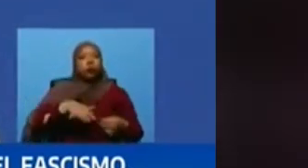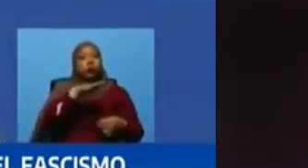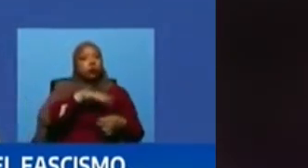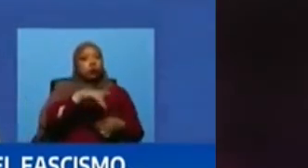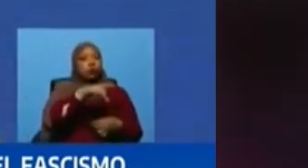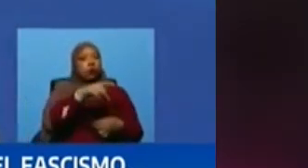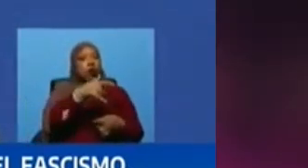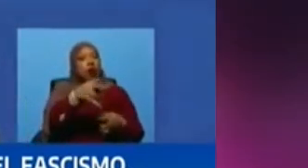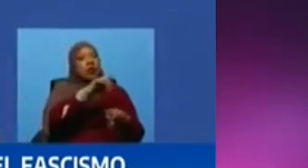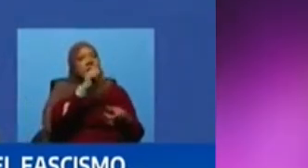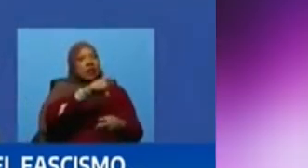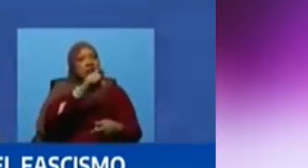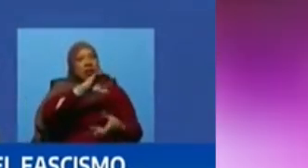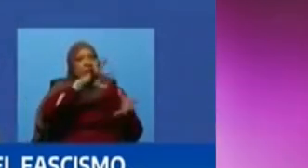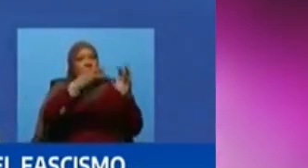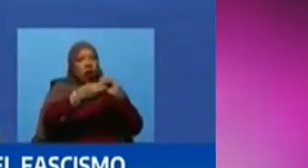que quiere grandes cambios